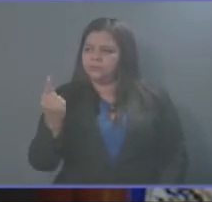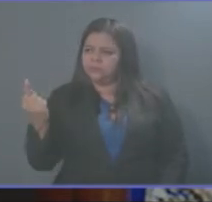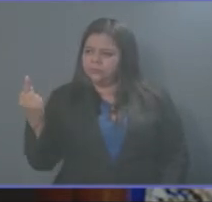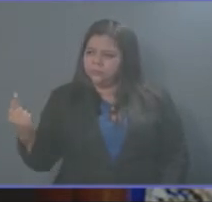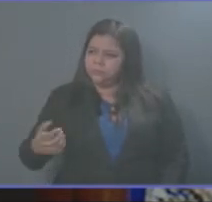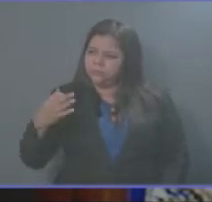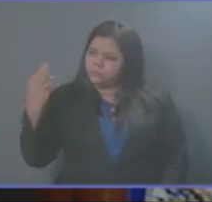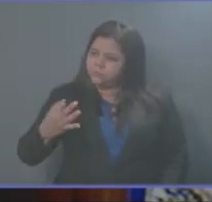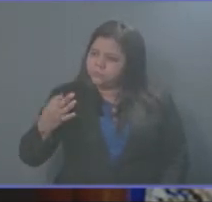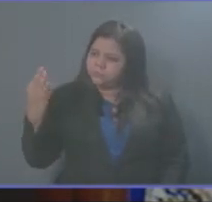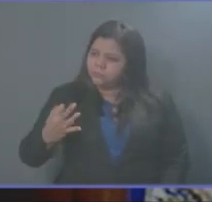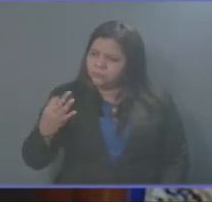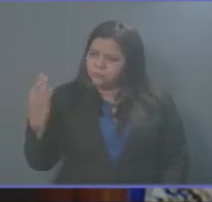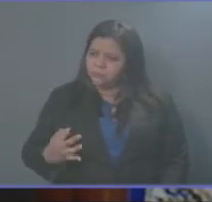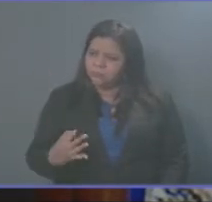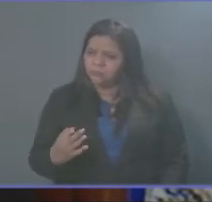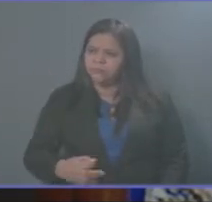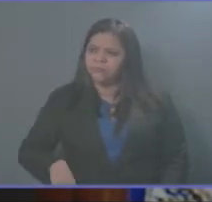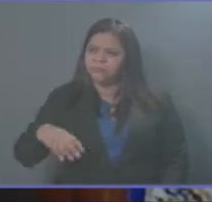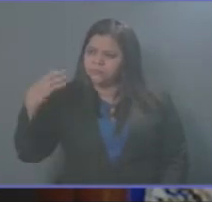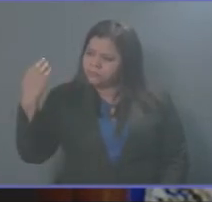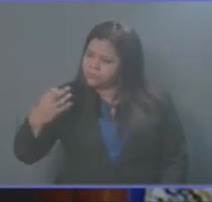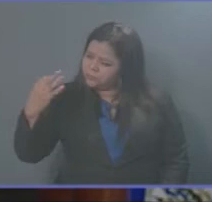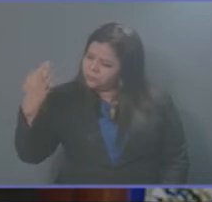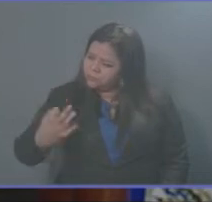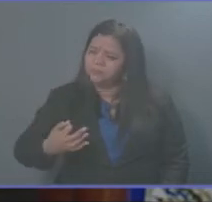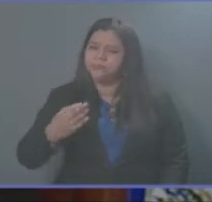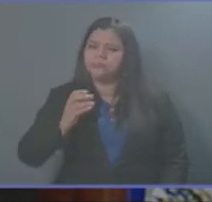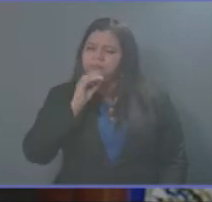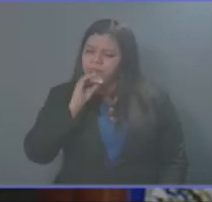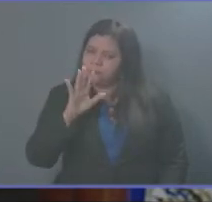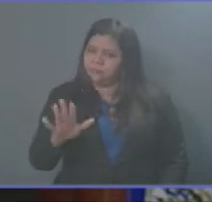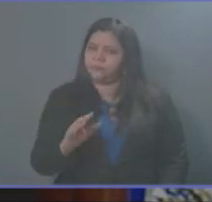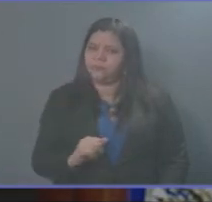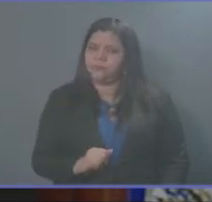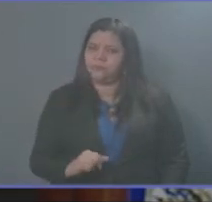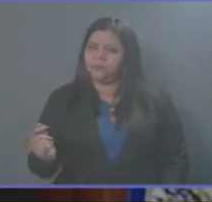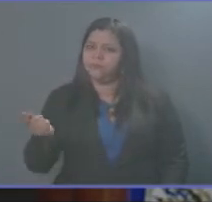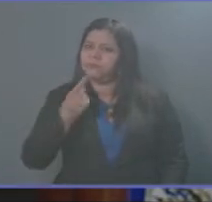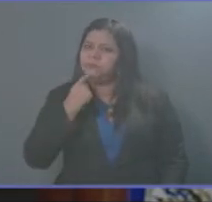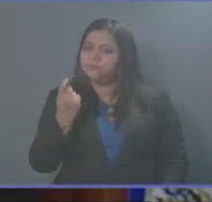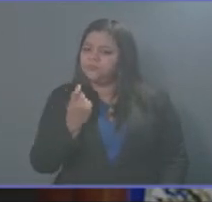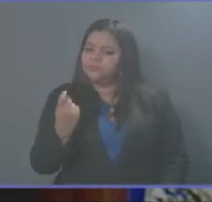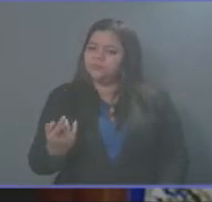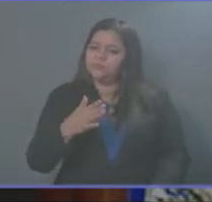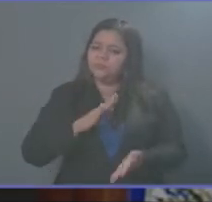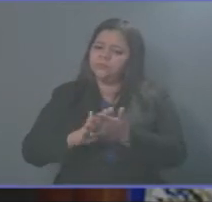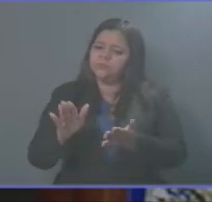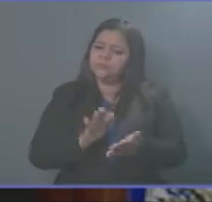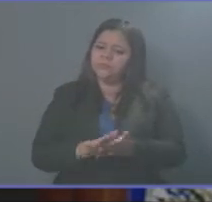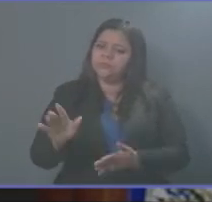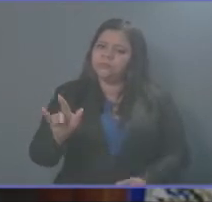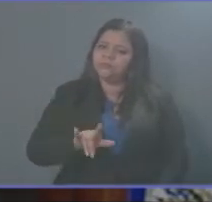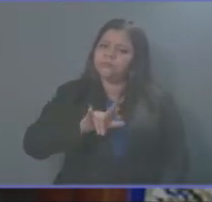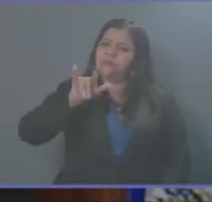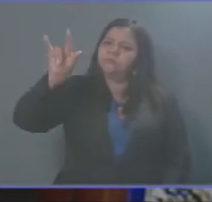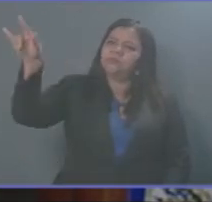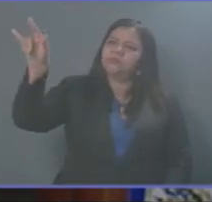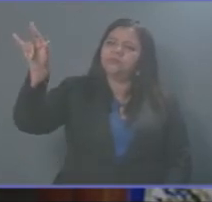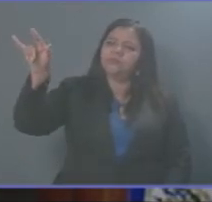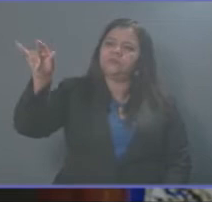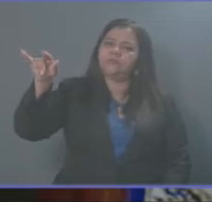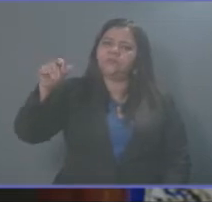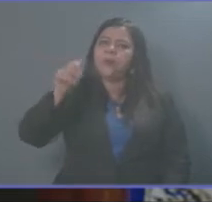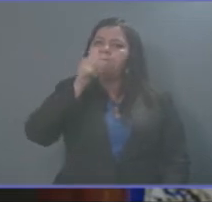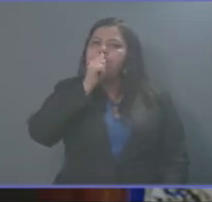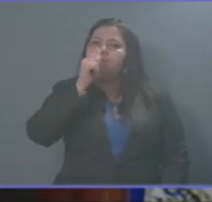la gente exige que responda ¿Quién le pagó el viaje en jet privado? ¿Quién le pagó